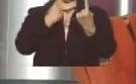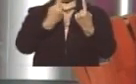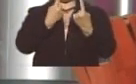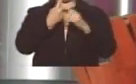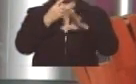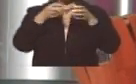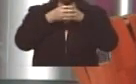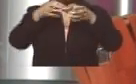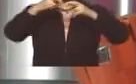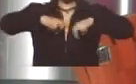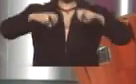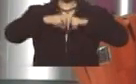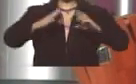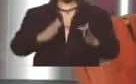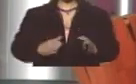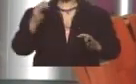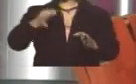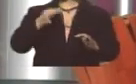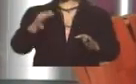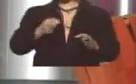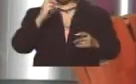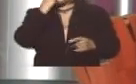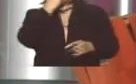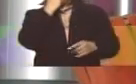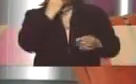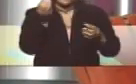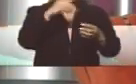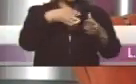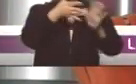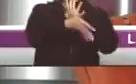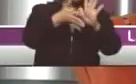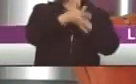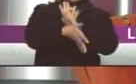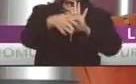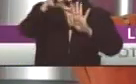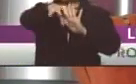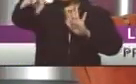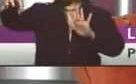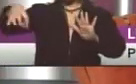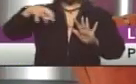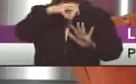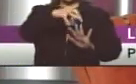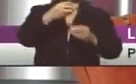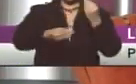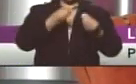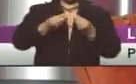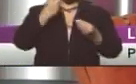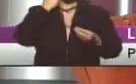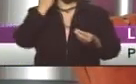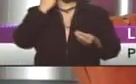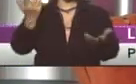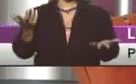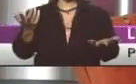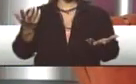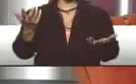equipo, ¿no? De investigación que se hace y siempre está esa curiosidad de saber qué está pasando en nuestras regiones y cómo